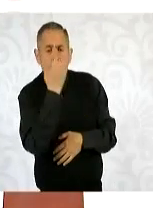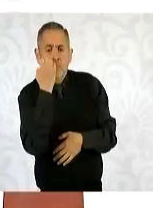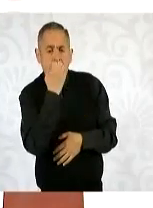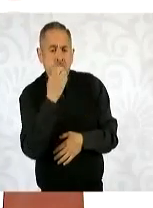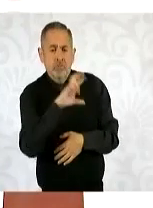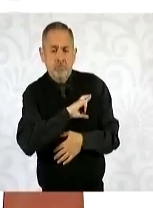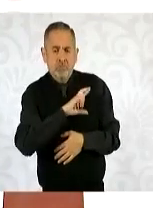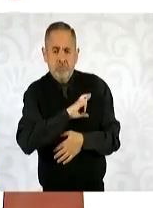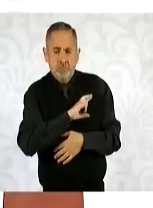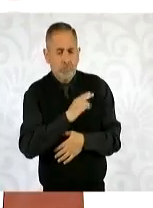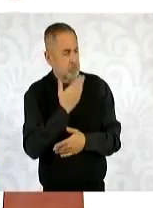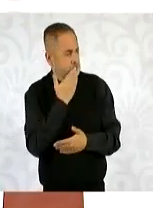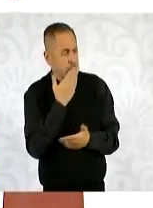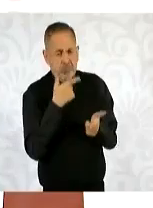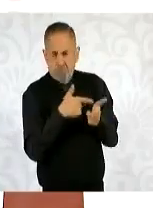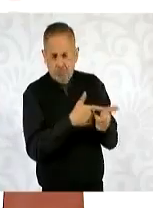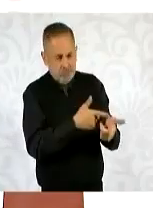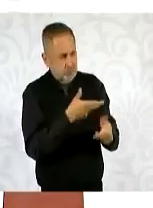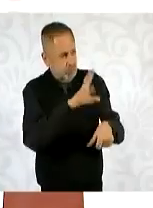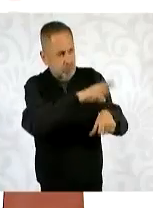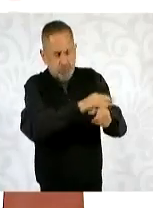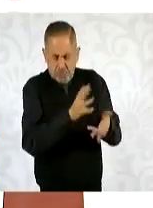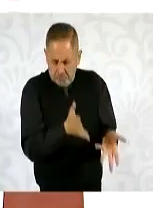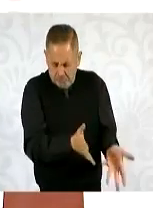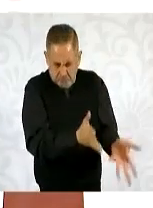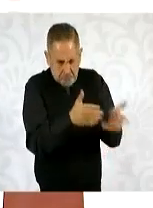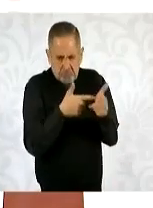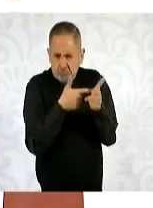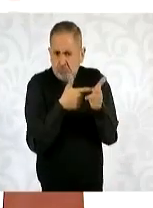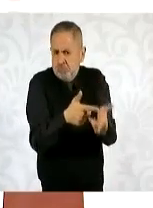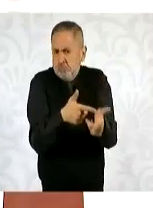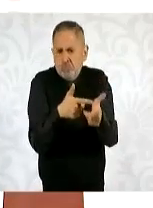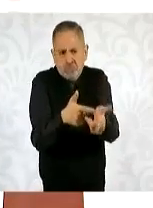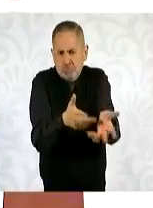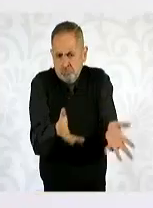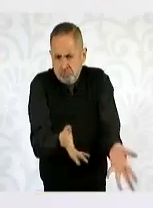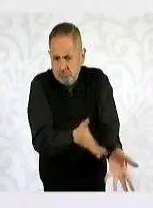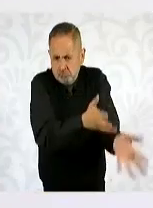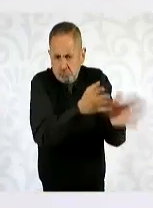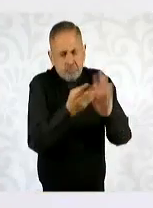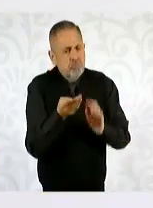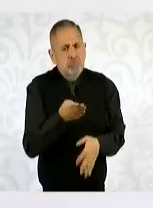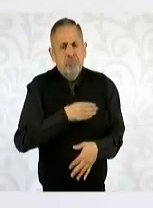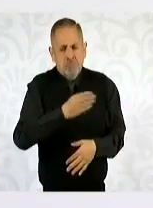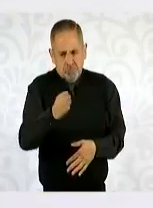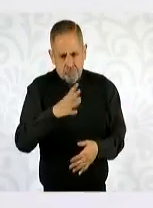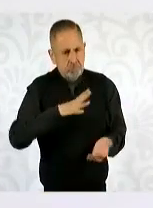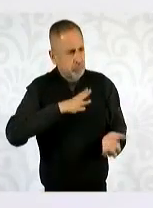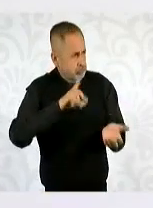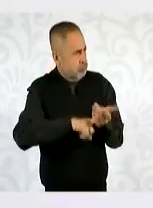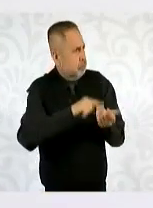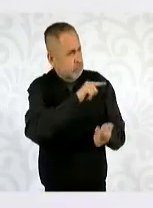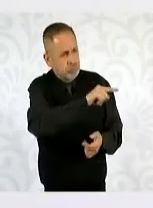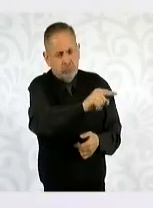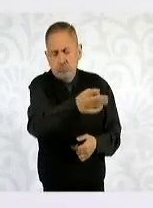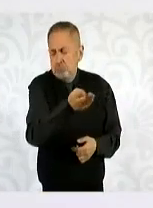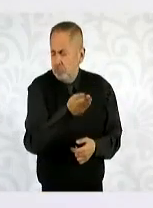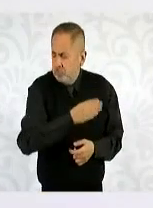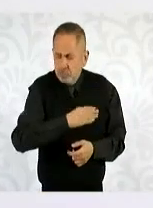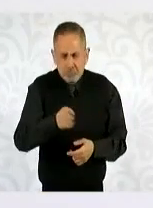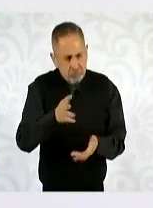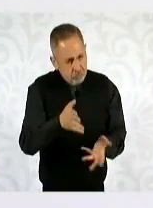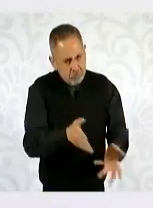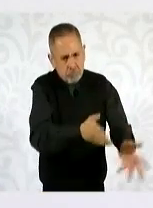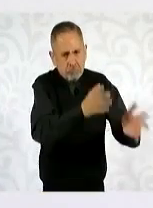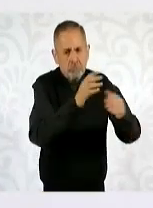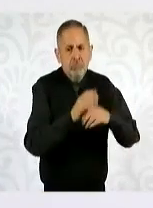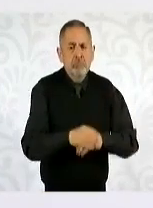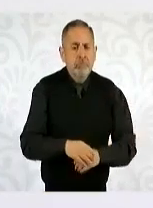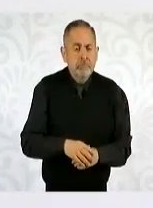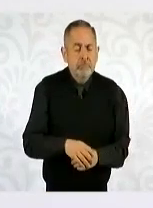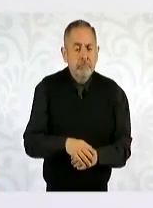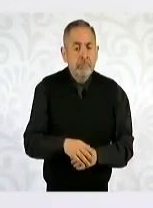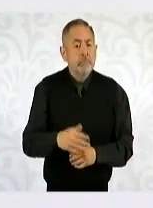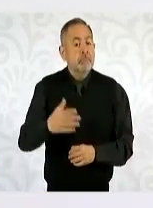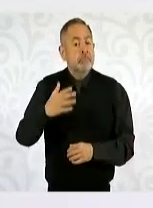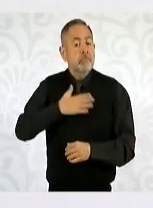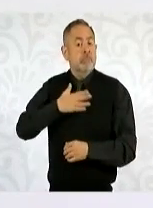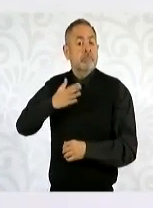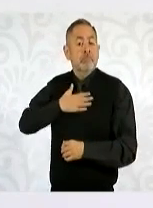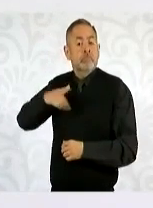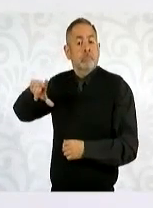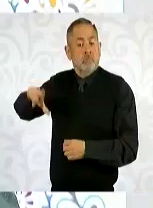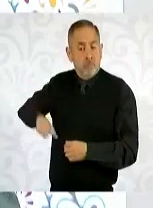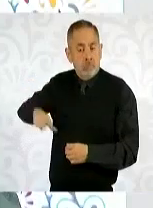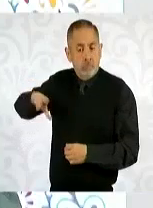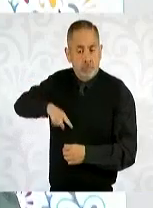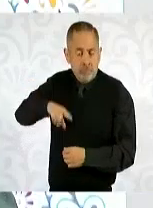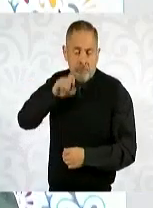pues, está permitida y va a seguir. Y qué bueno que exista. ¿Qué obligación tenemos como